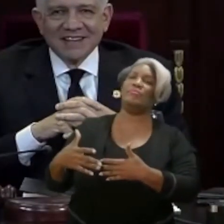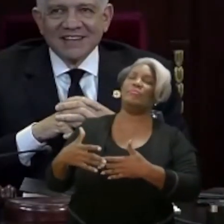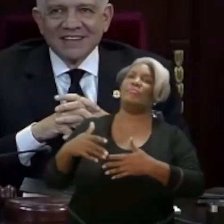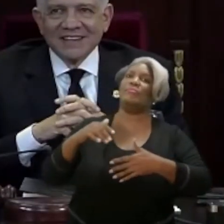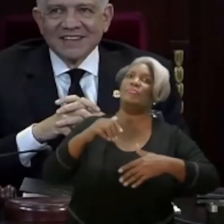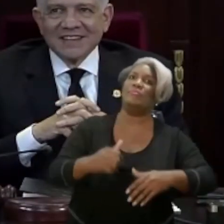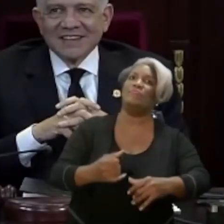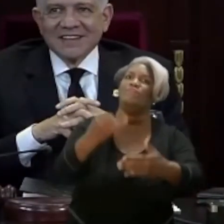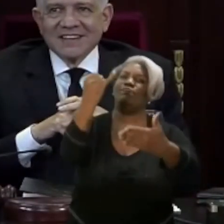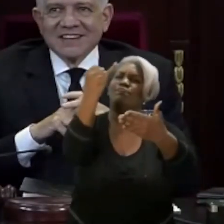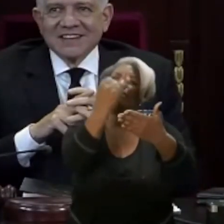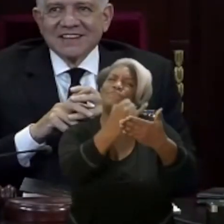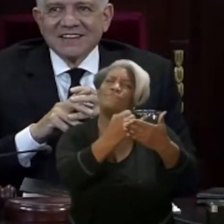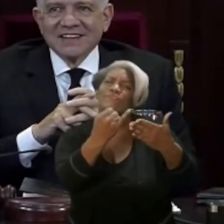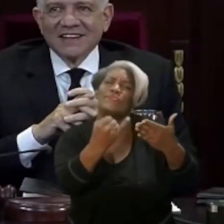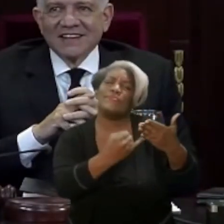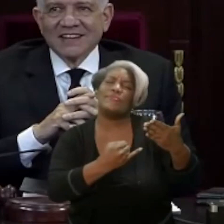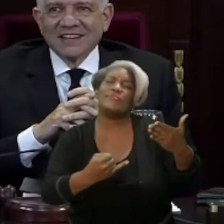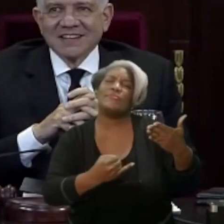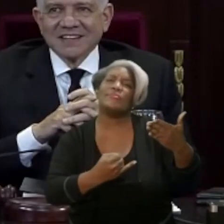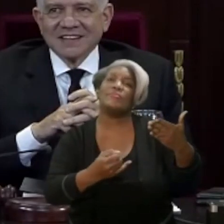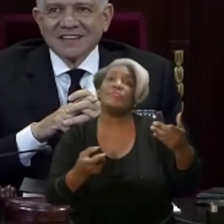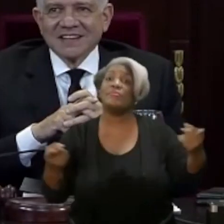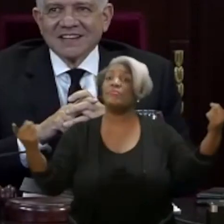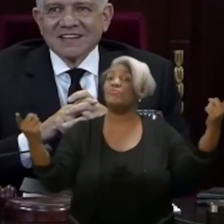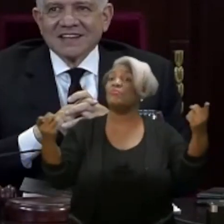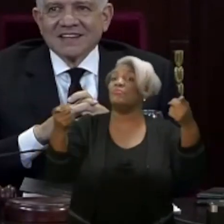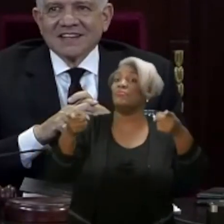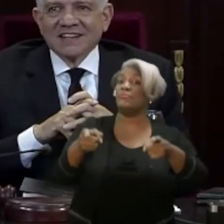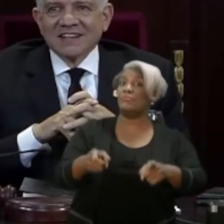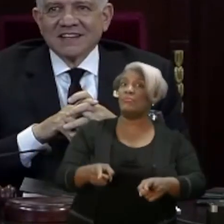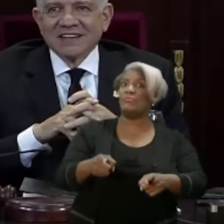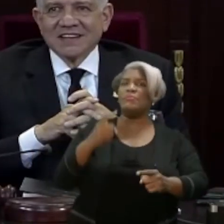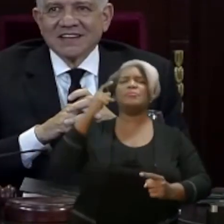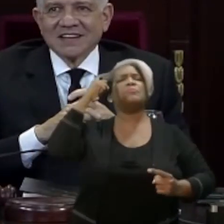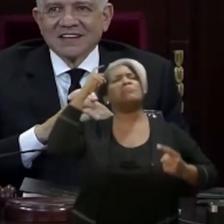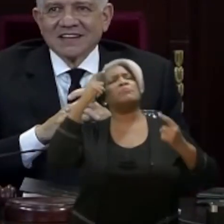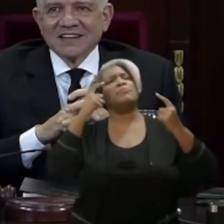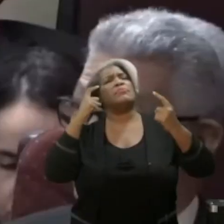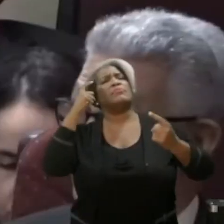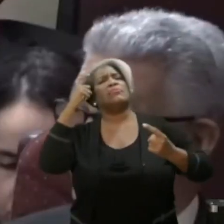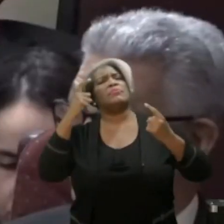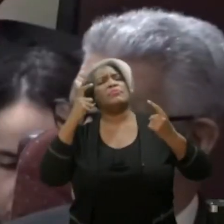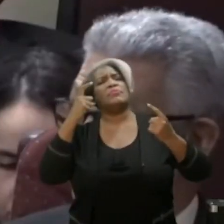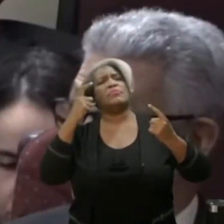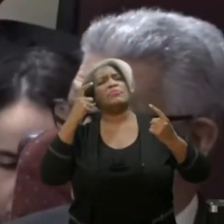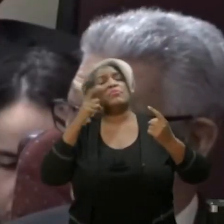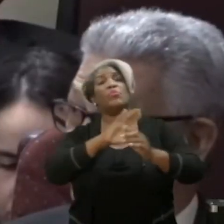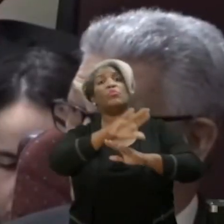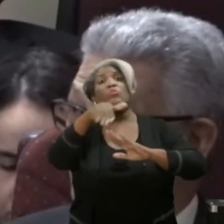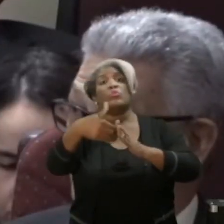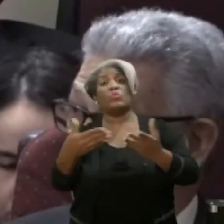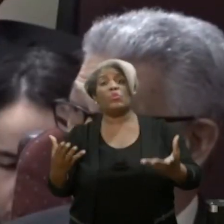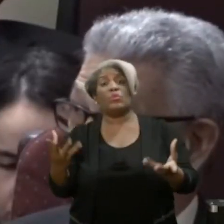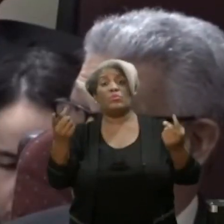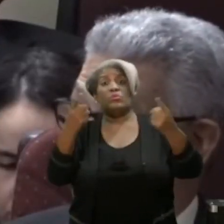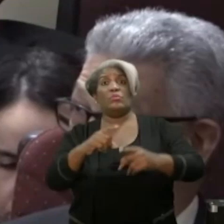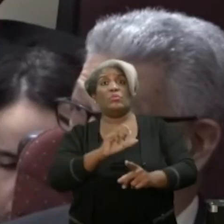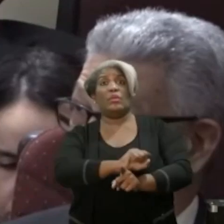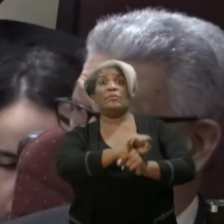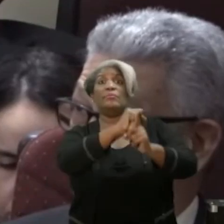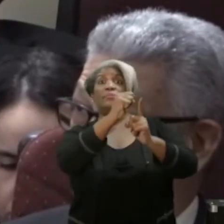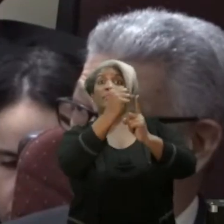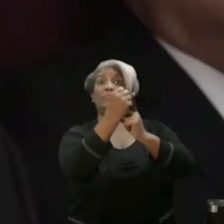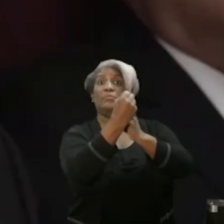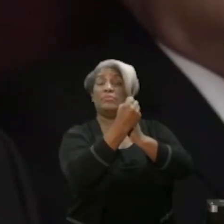se ha diseñado, se ha realizado, tomando en cuenta la realidad socioeconómica y medioambiental de la